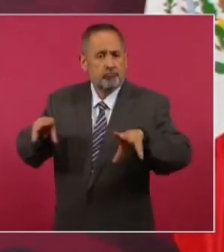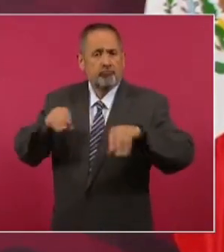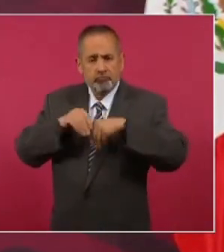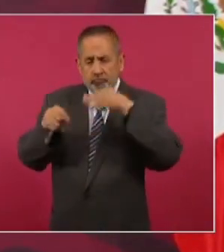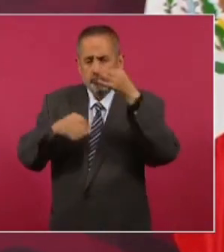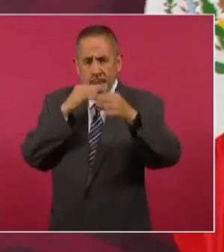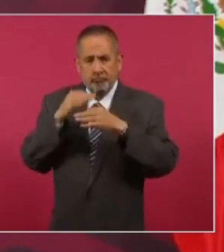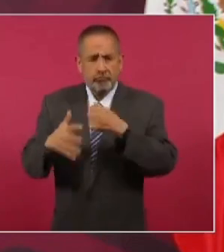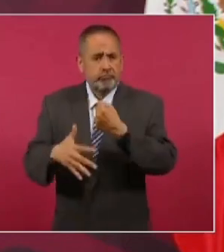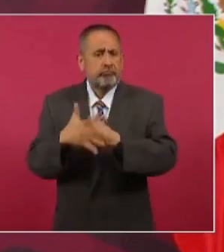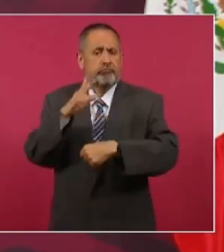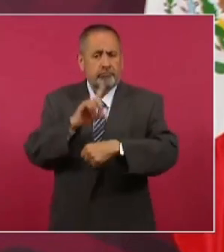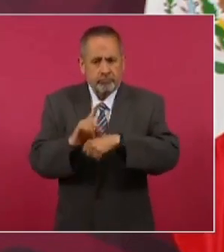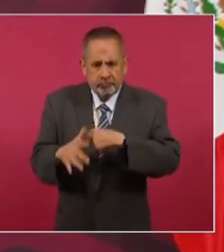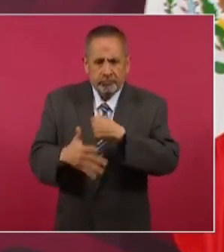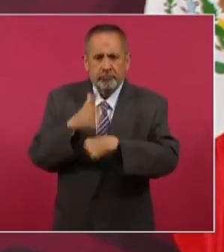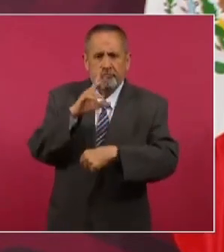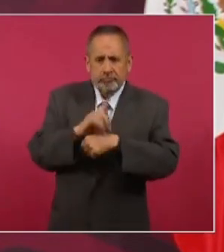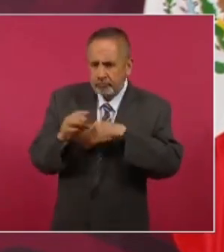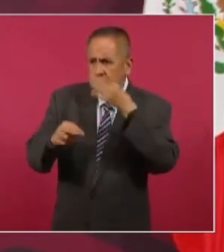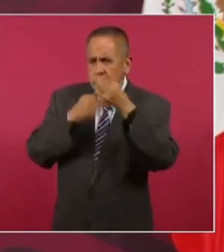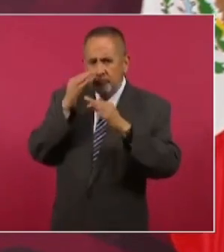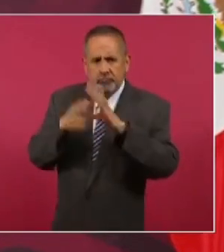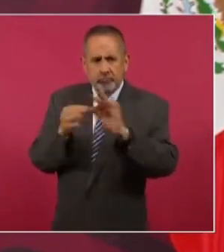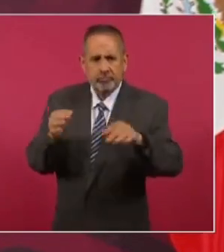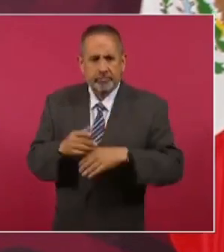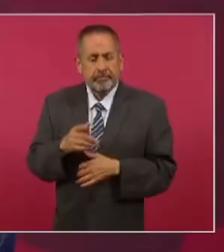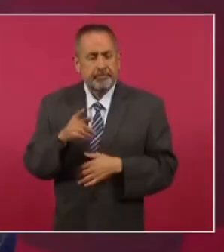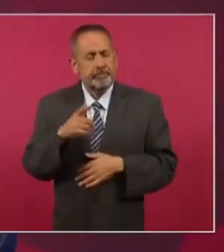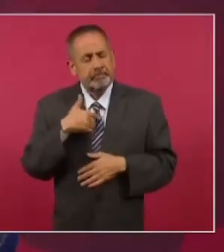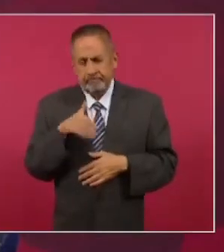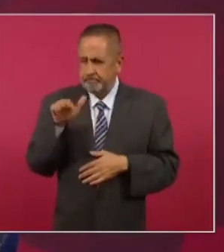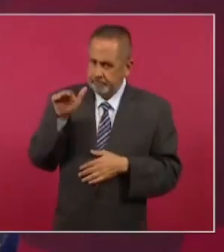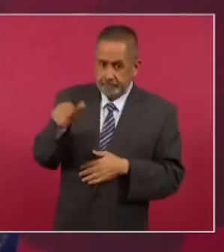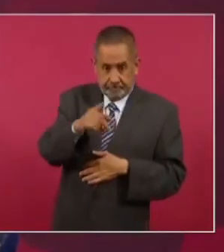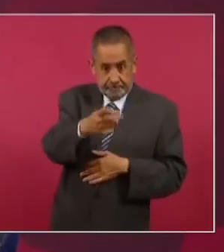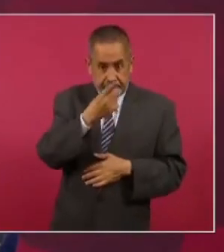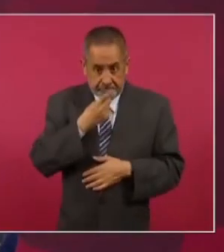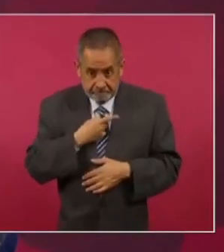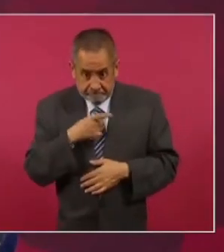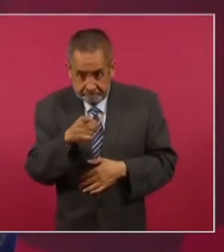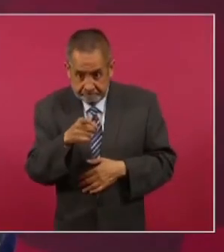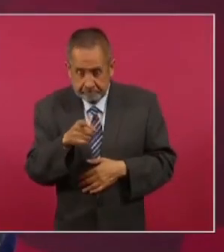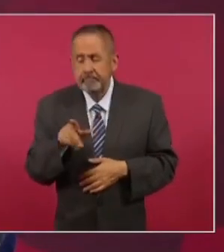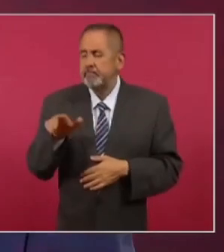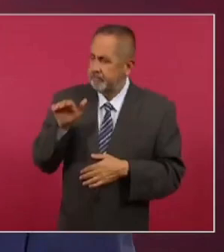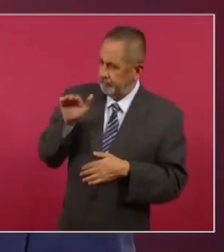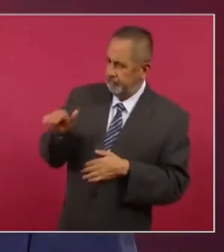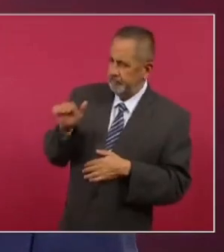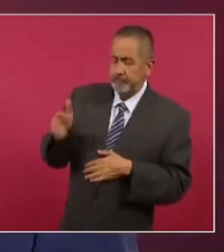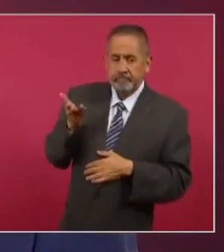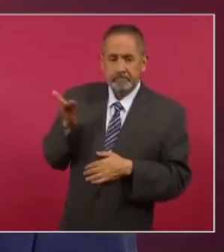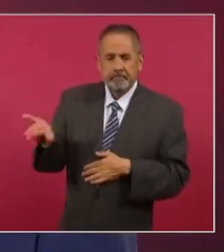cada 15 días ahora le voy a pedir por lo que me estás planteando a la Secretaría de